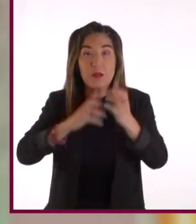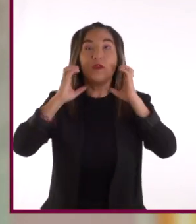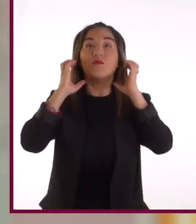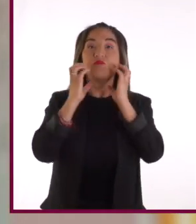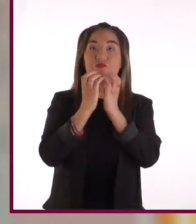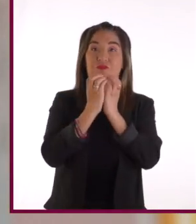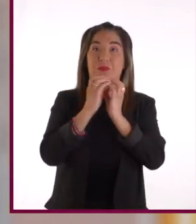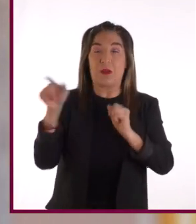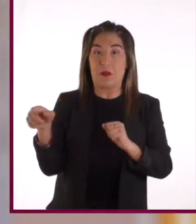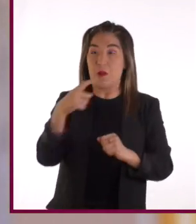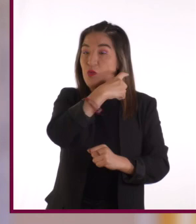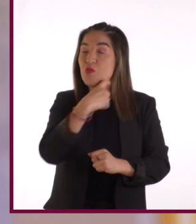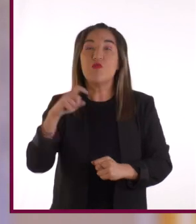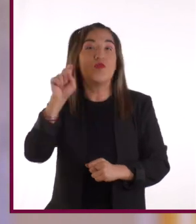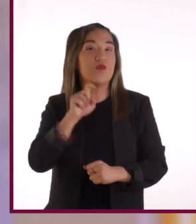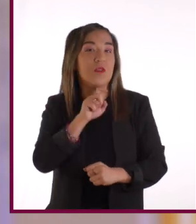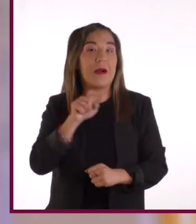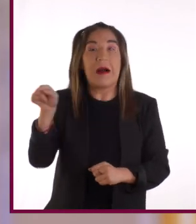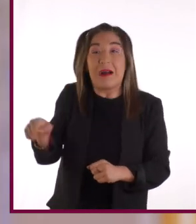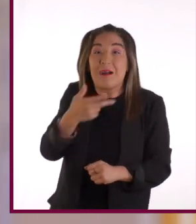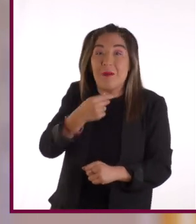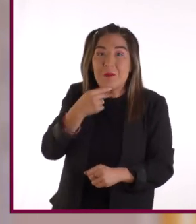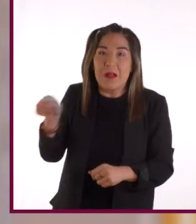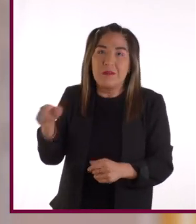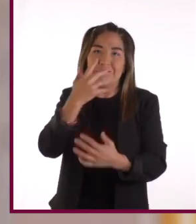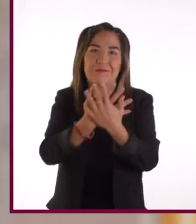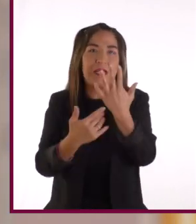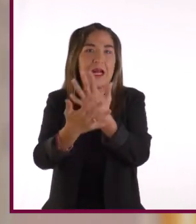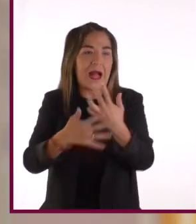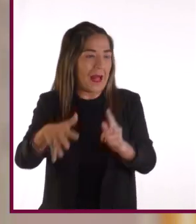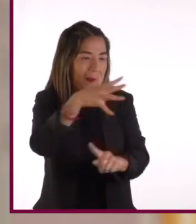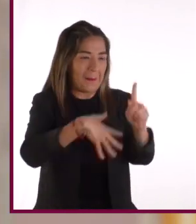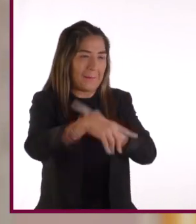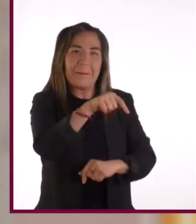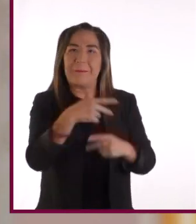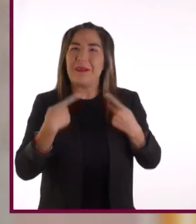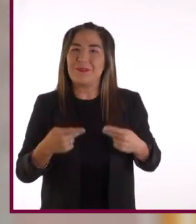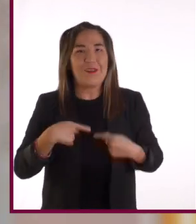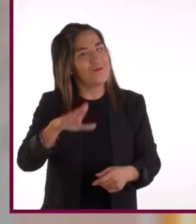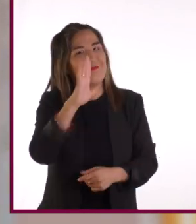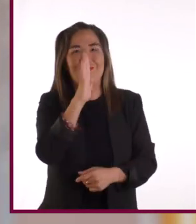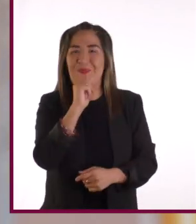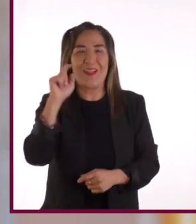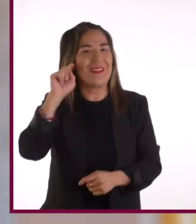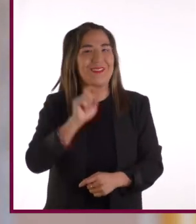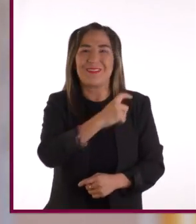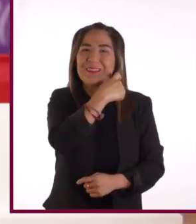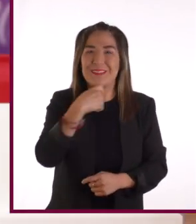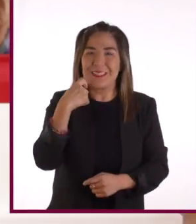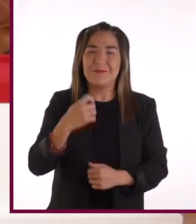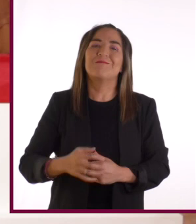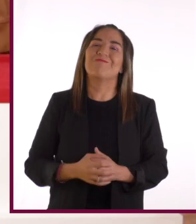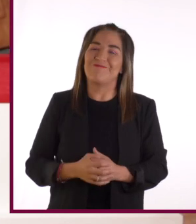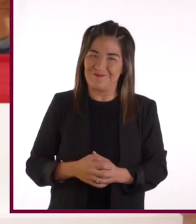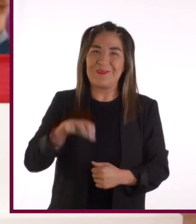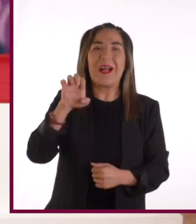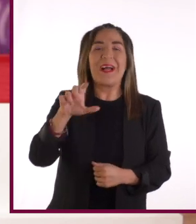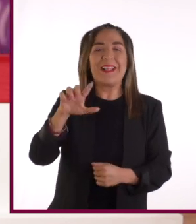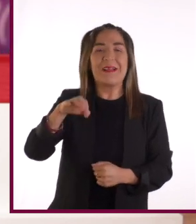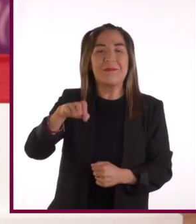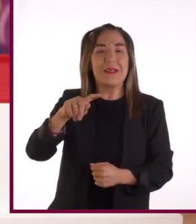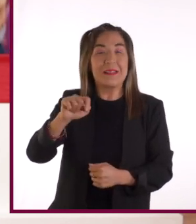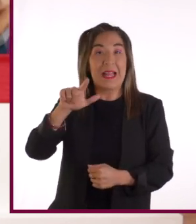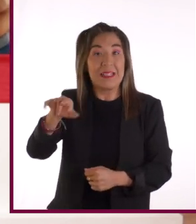persona rasurada. Pero el barbero solo rasura a los que no se pueden rasurar a sí mismos.